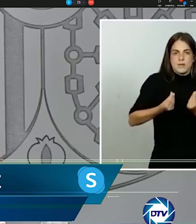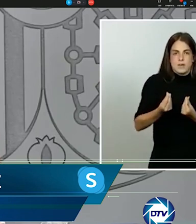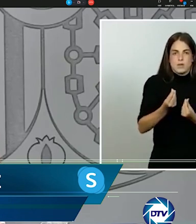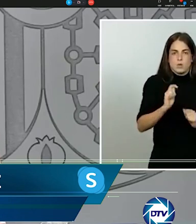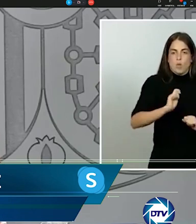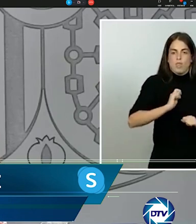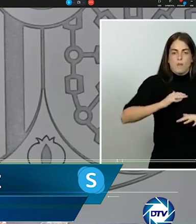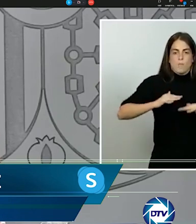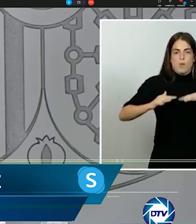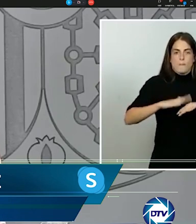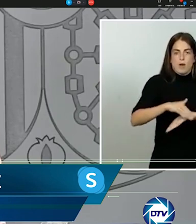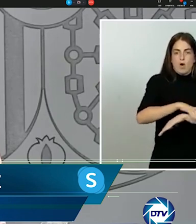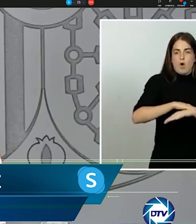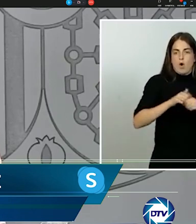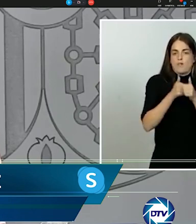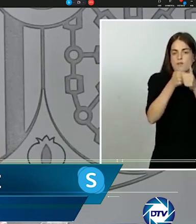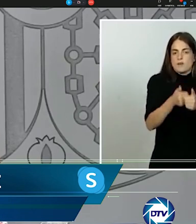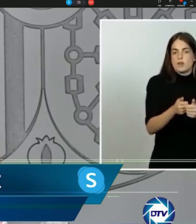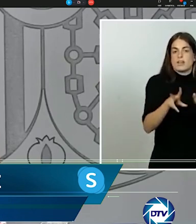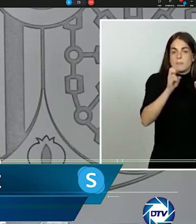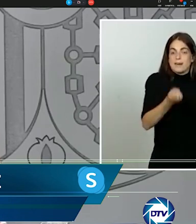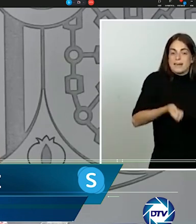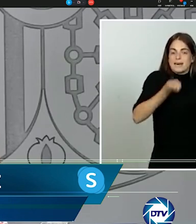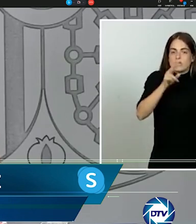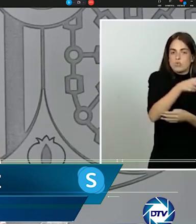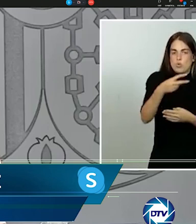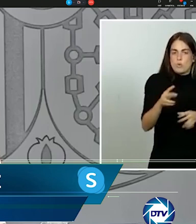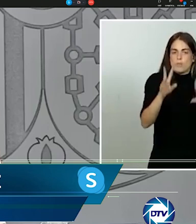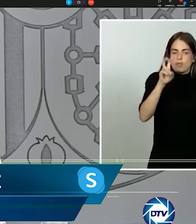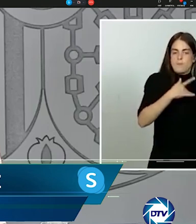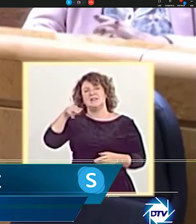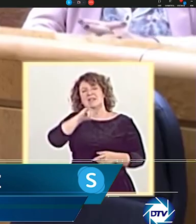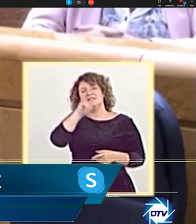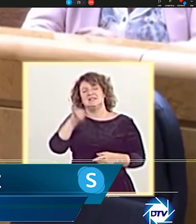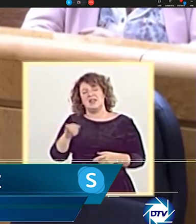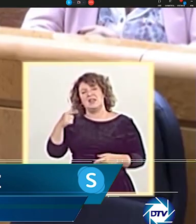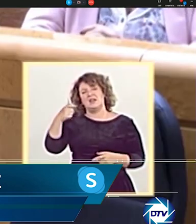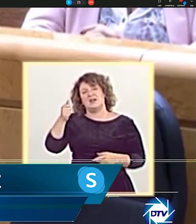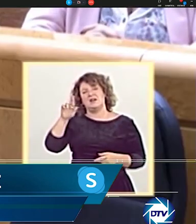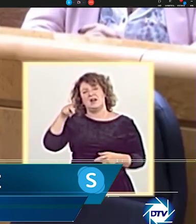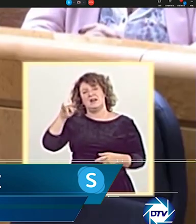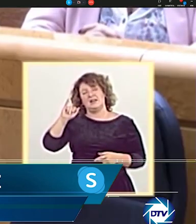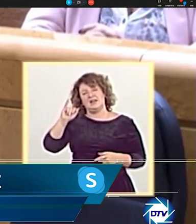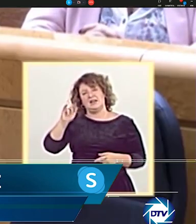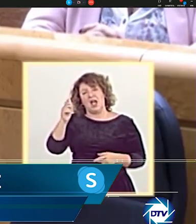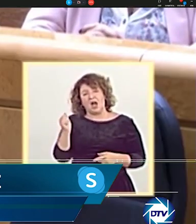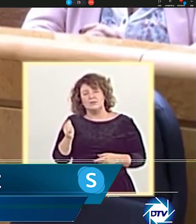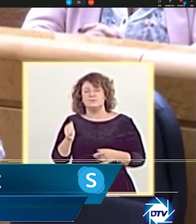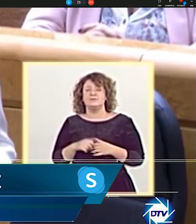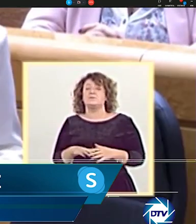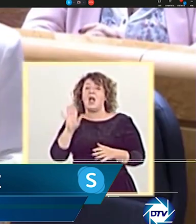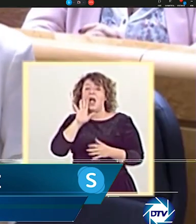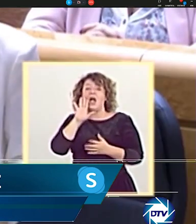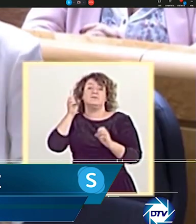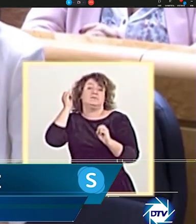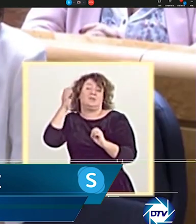Económicos. Y bueno, pues no ha tardado en convertirse en un informe de máximo impacto, con más de 100 menciones en medios de comunicación,